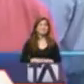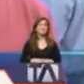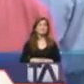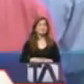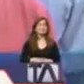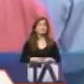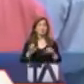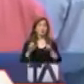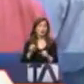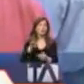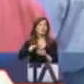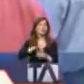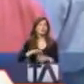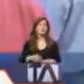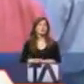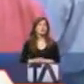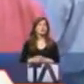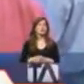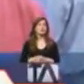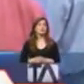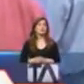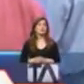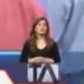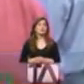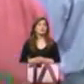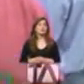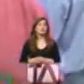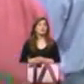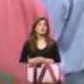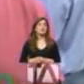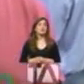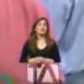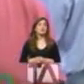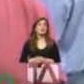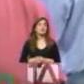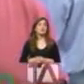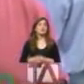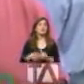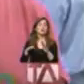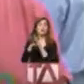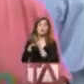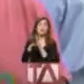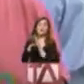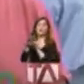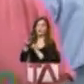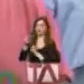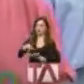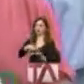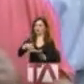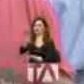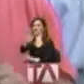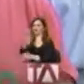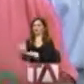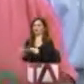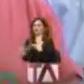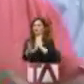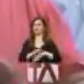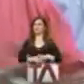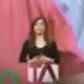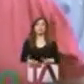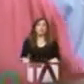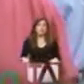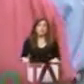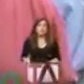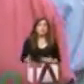Pero igual podía votar con esta. Pero en el banco me hacen, en los bancos no me hacen los, con la cédula hacer